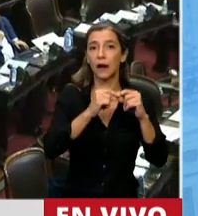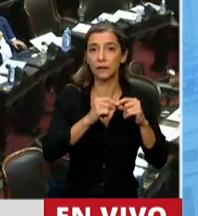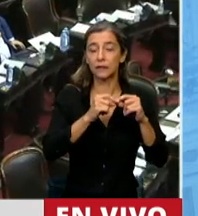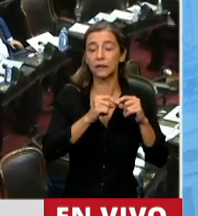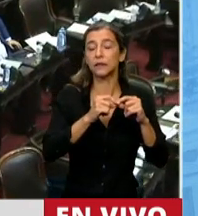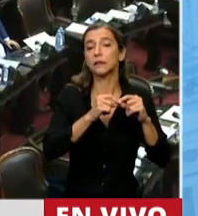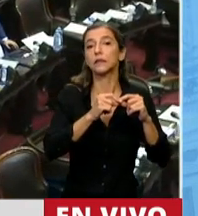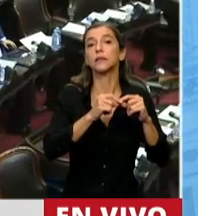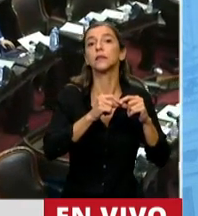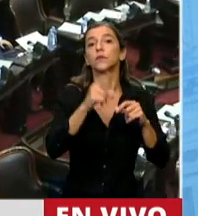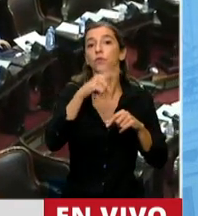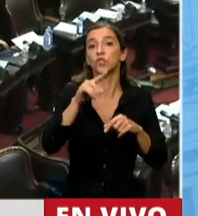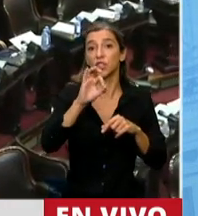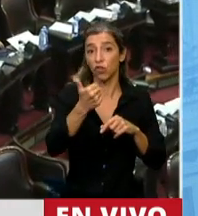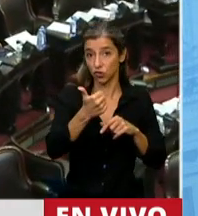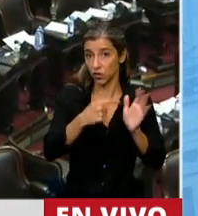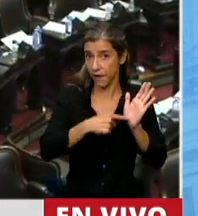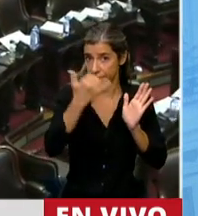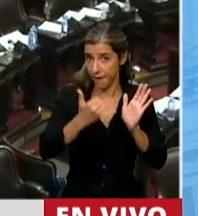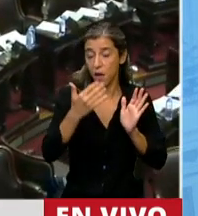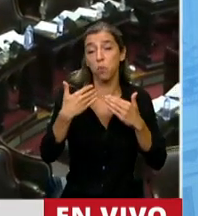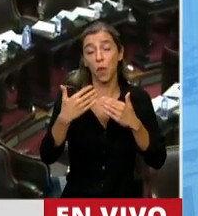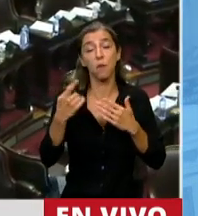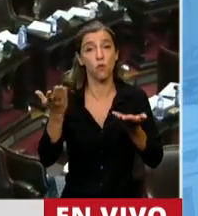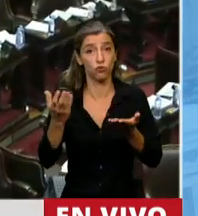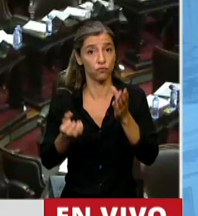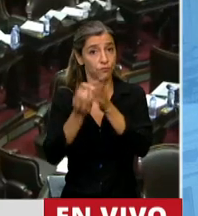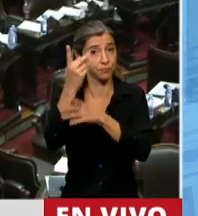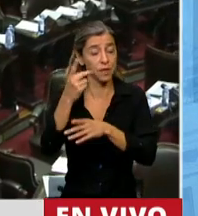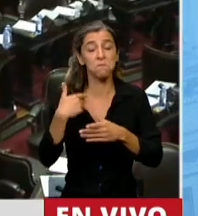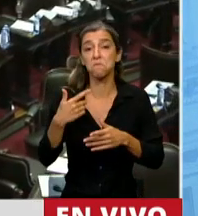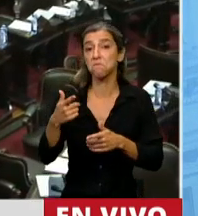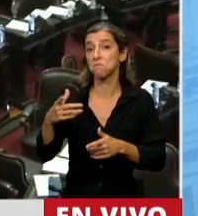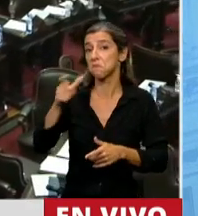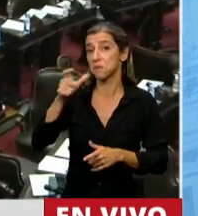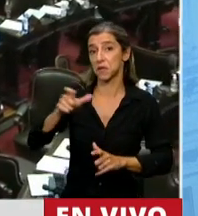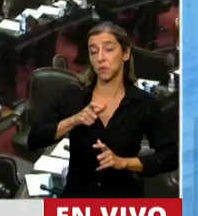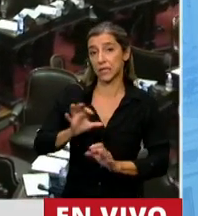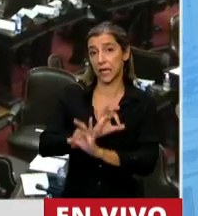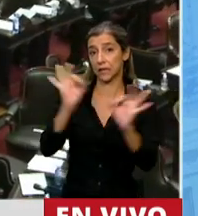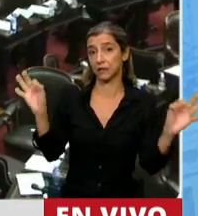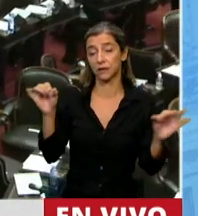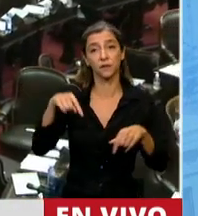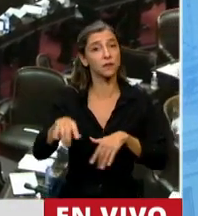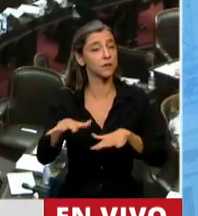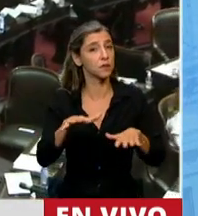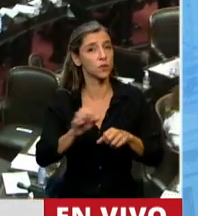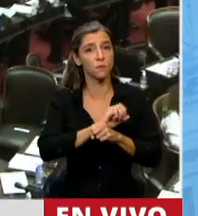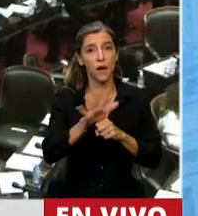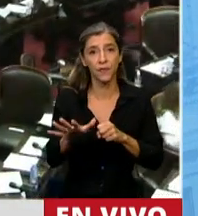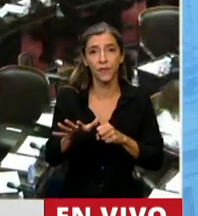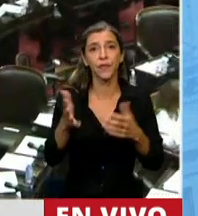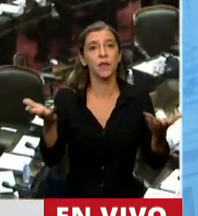No hemos tenido ninguna respuesta. En estos momentos de pandemia, en estos momentos en que la cuarentena